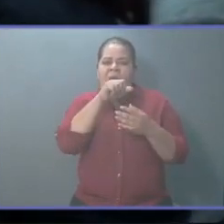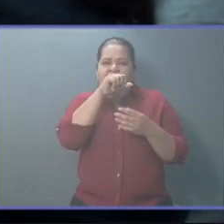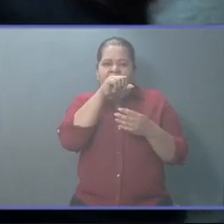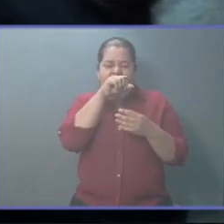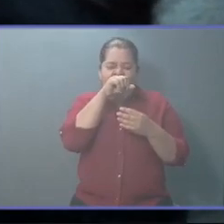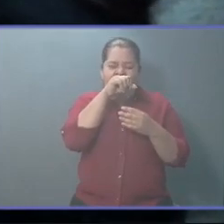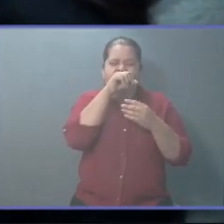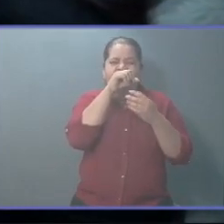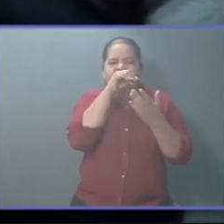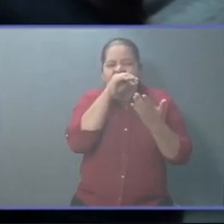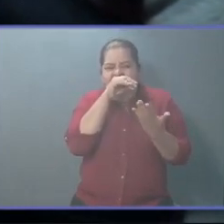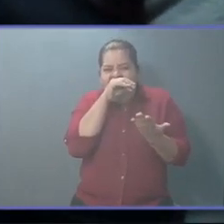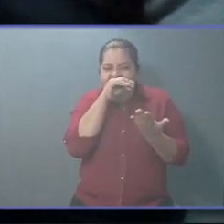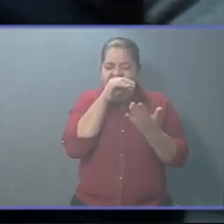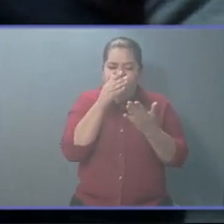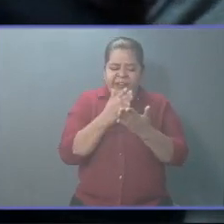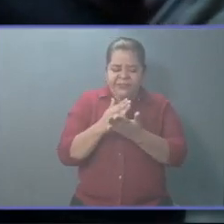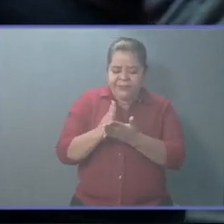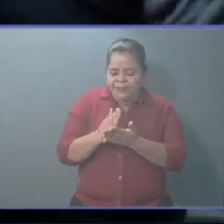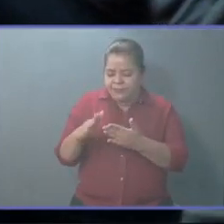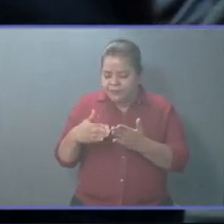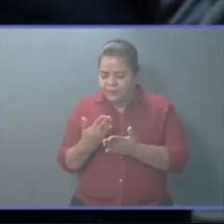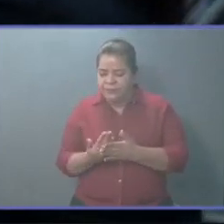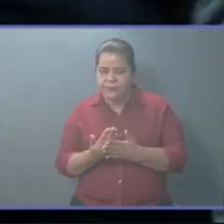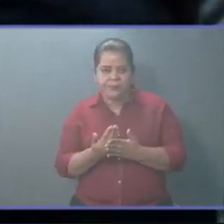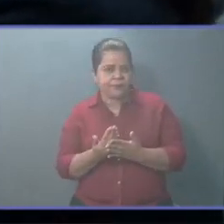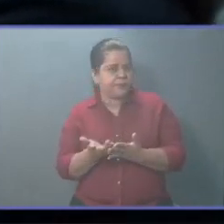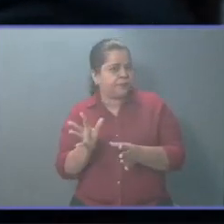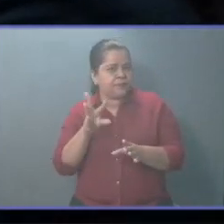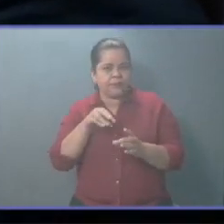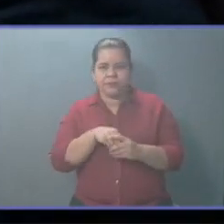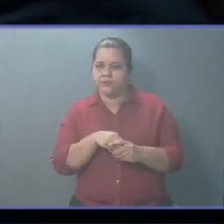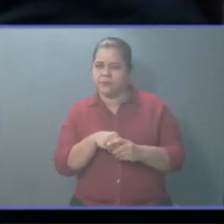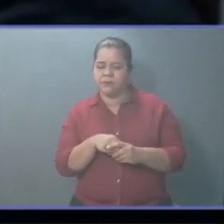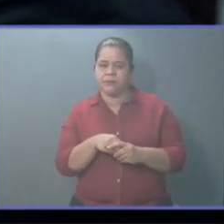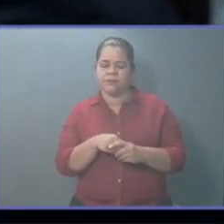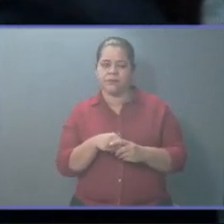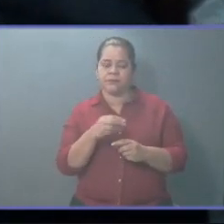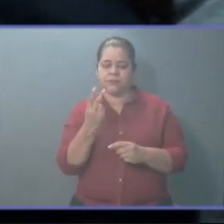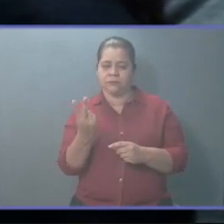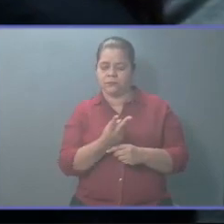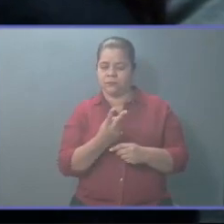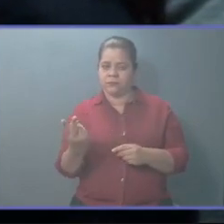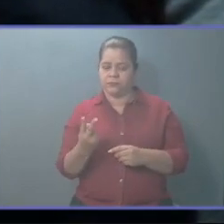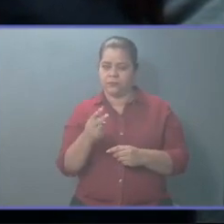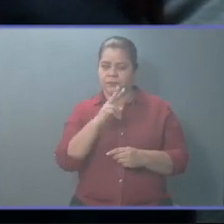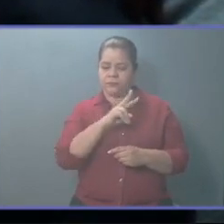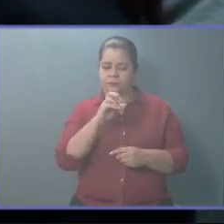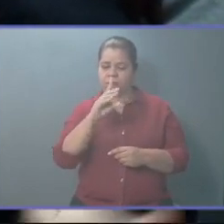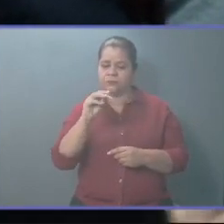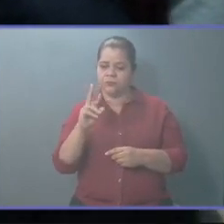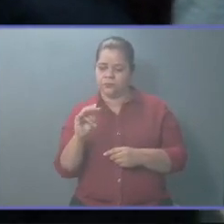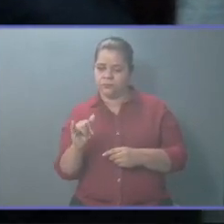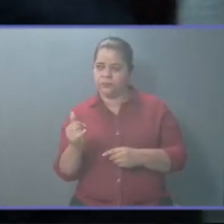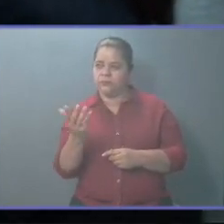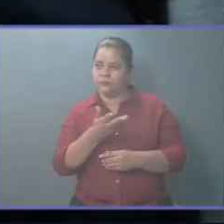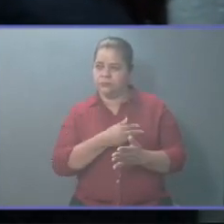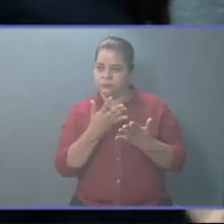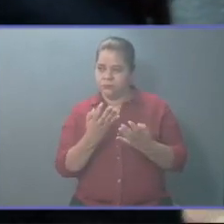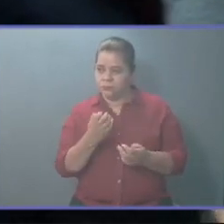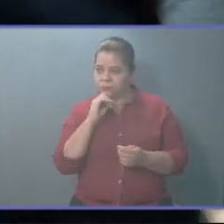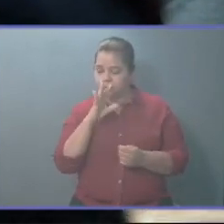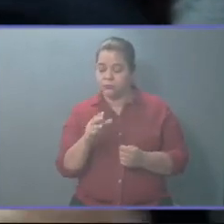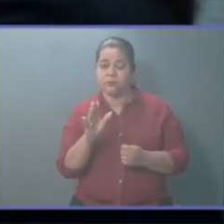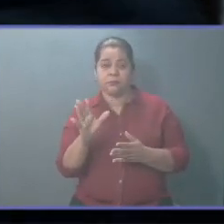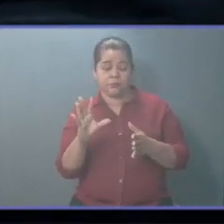comparten o digamos, no es que están presentes en las dos veedurías. ¿Por qué lo vemos esto? Porque hay una parte